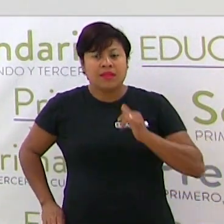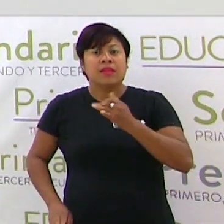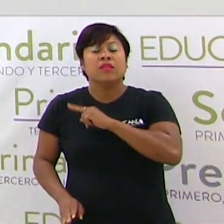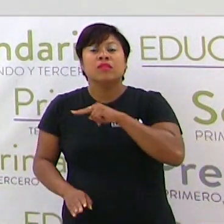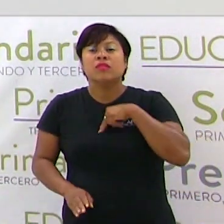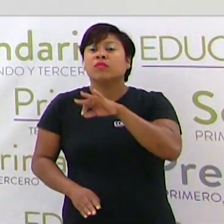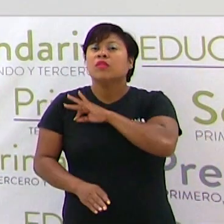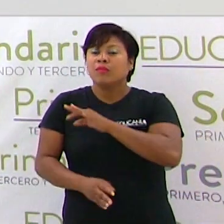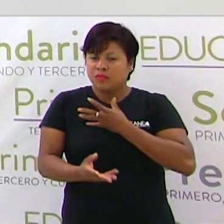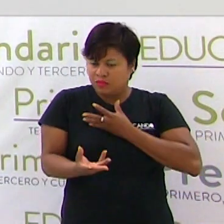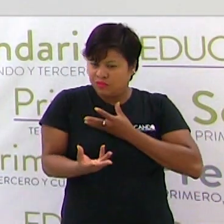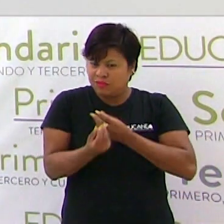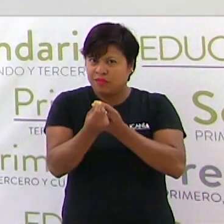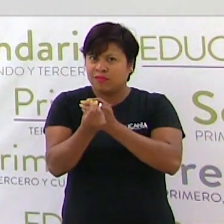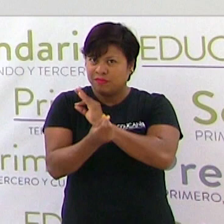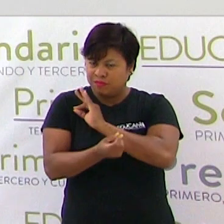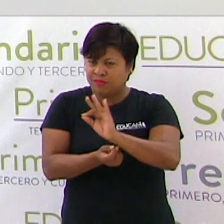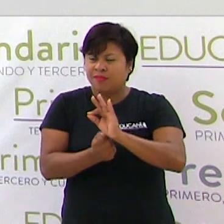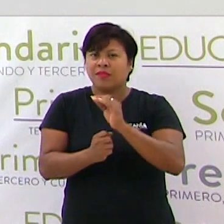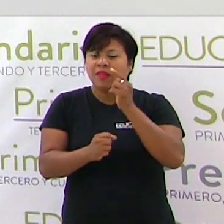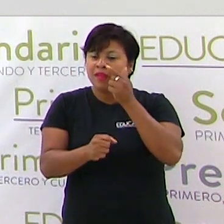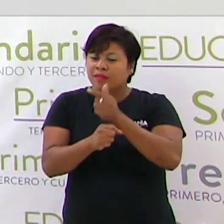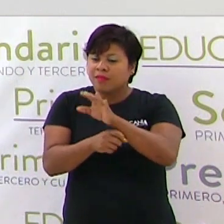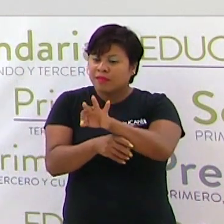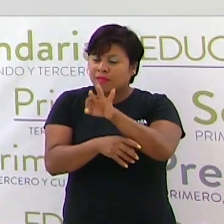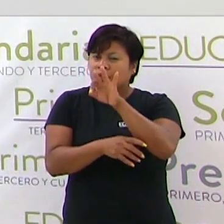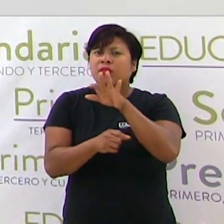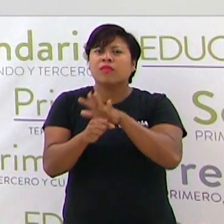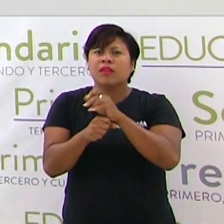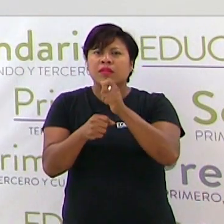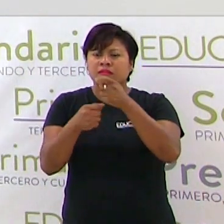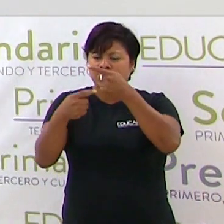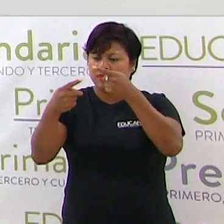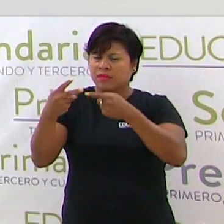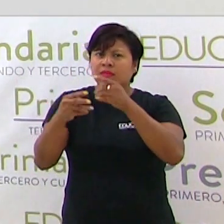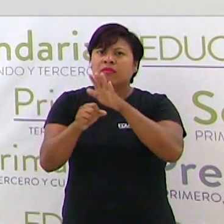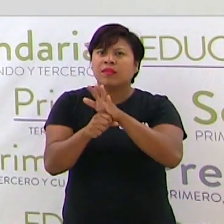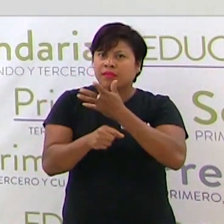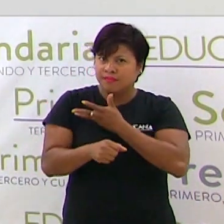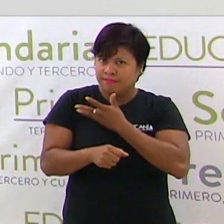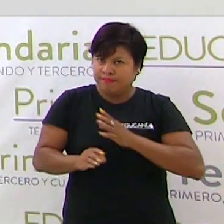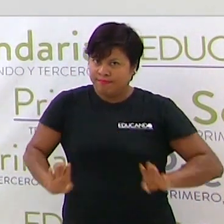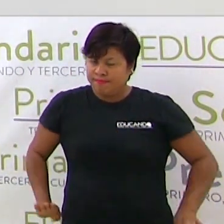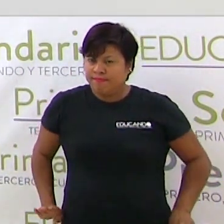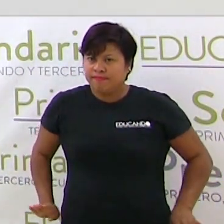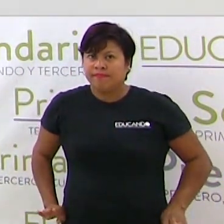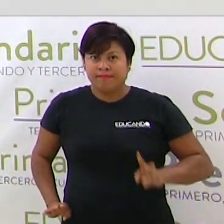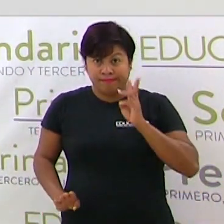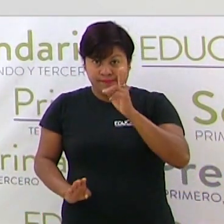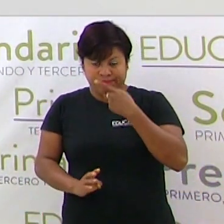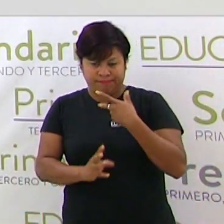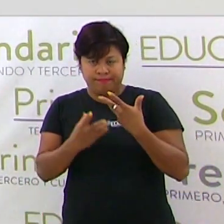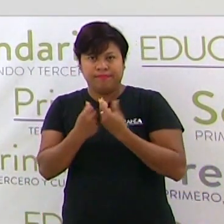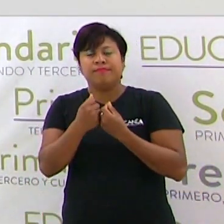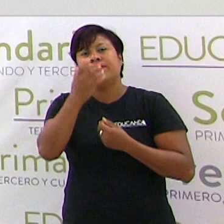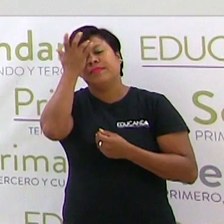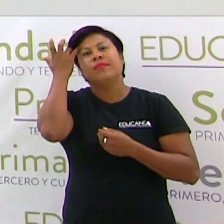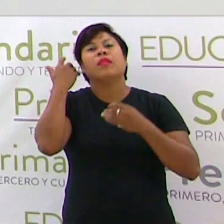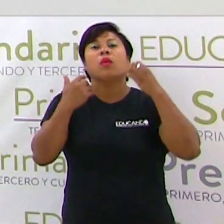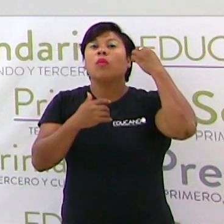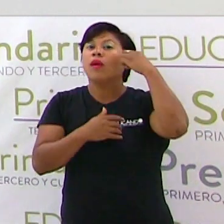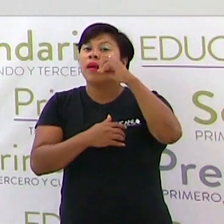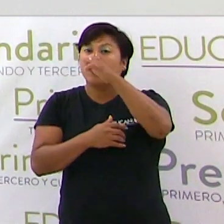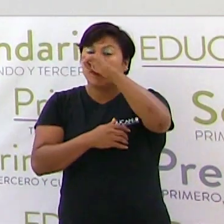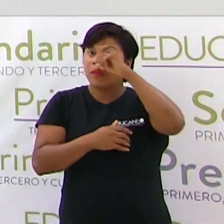podamos juntos poder encontrar los elementos que la conforman. Así que vamos a leer juntos. Dice así: Oaxaca